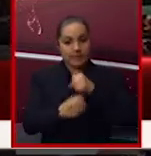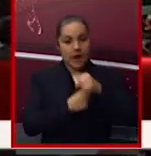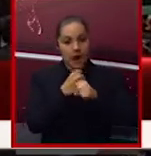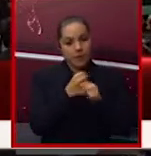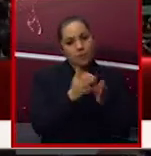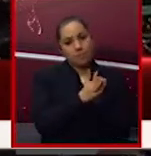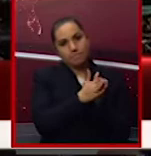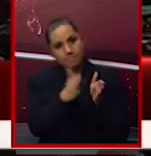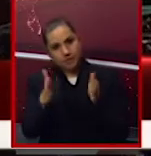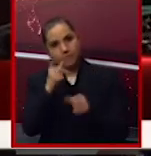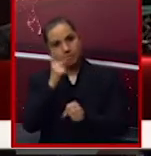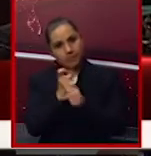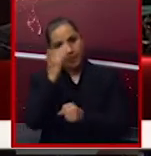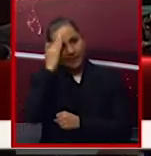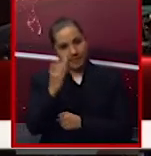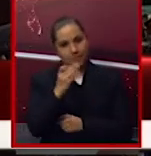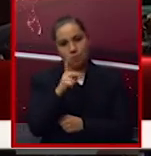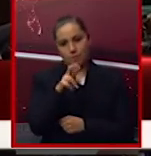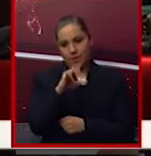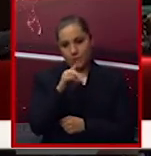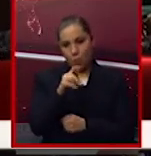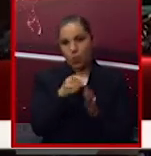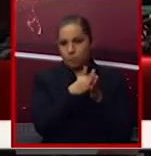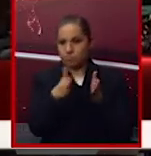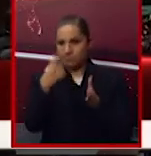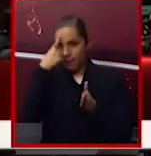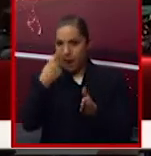la 63ª legislatura.